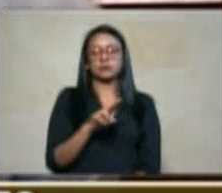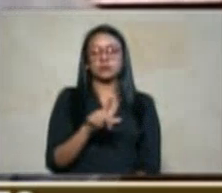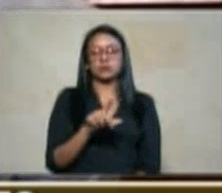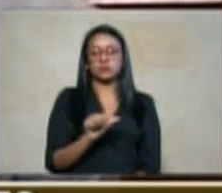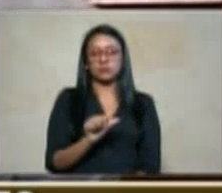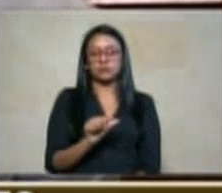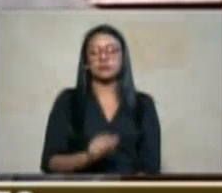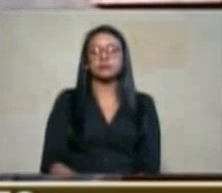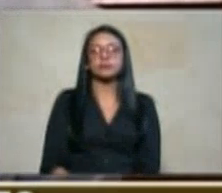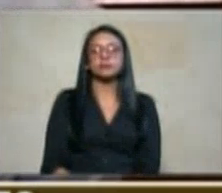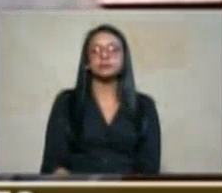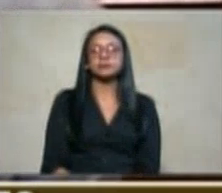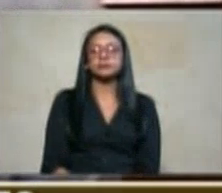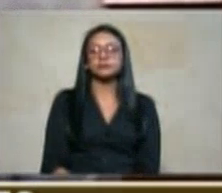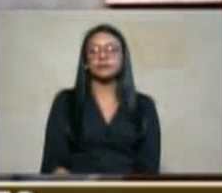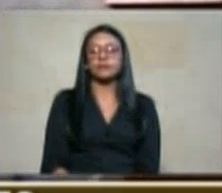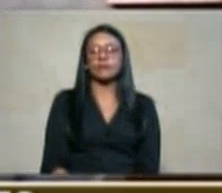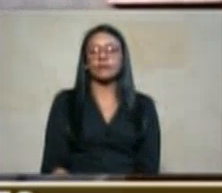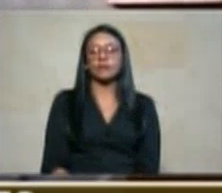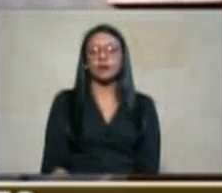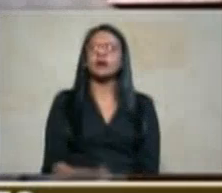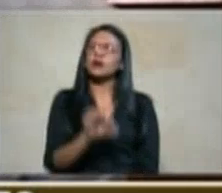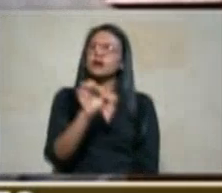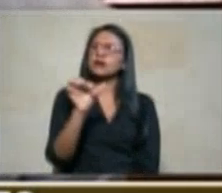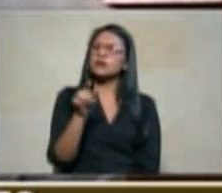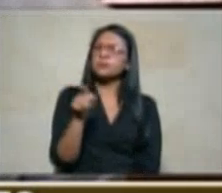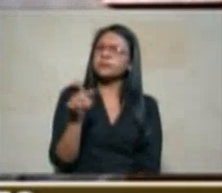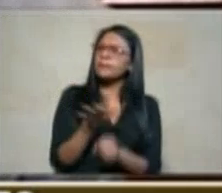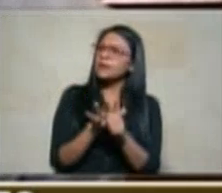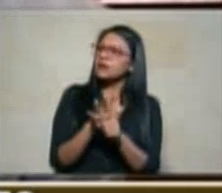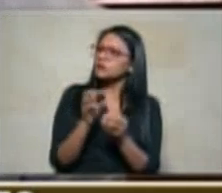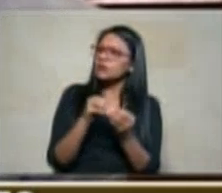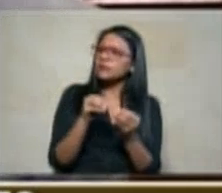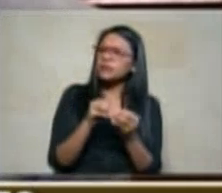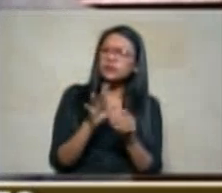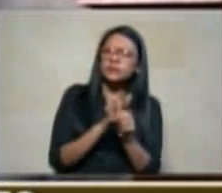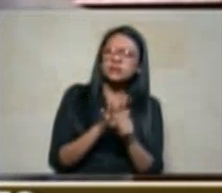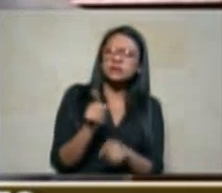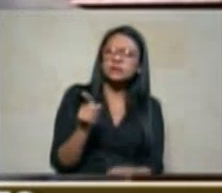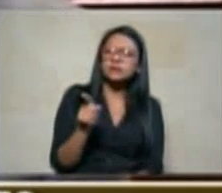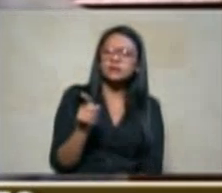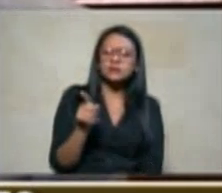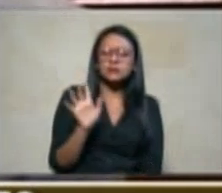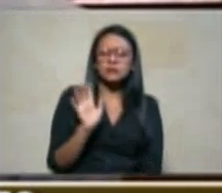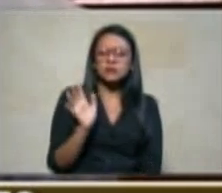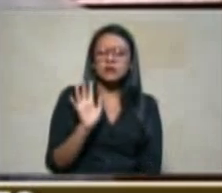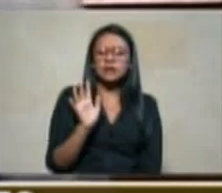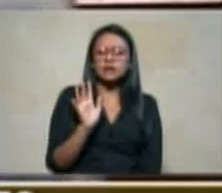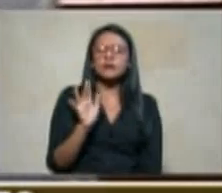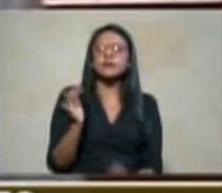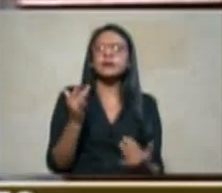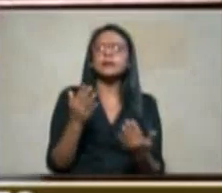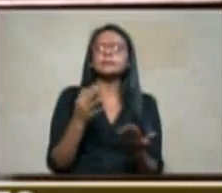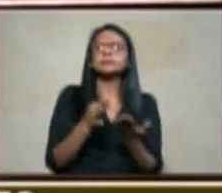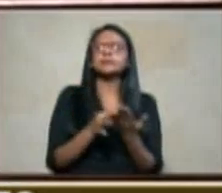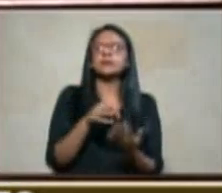Sigamos, por favor. No, hay otro caso, no hay otro caso. Lo de Magdalena.